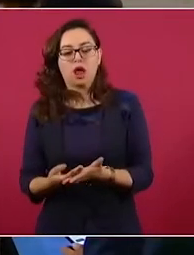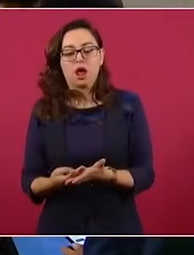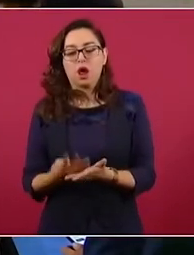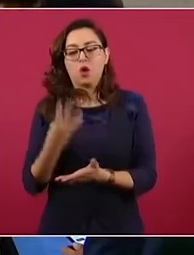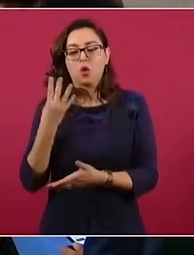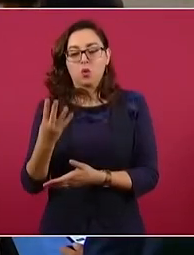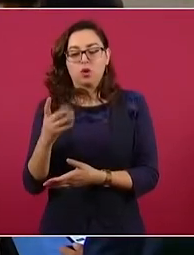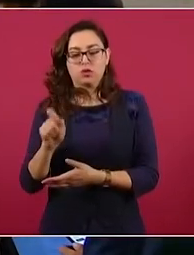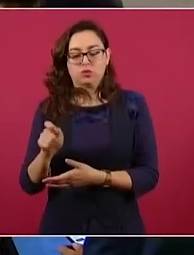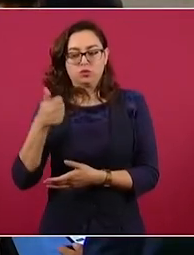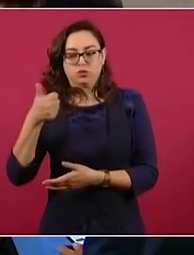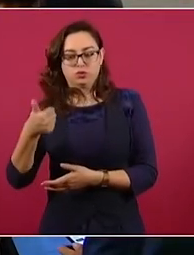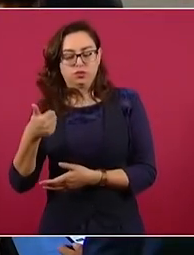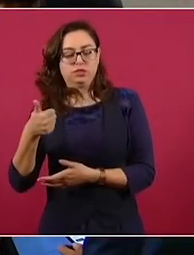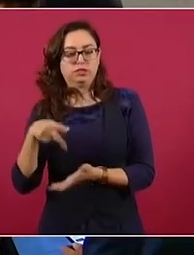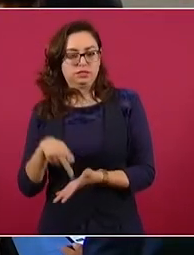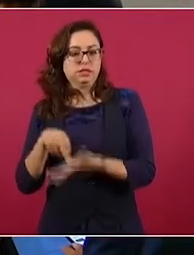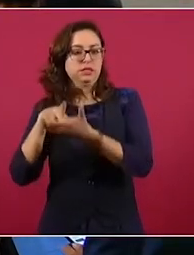El frijol, ¿no?